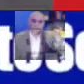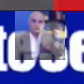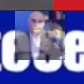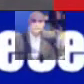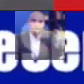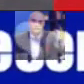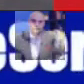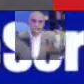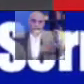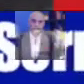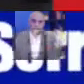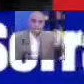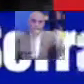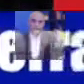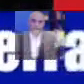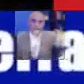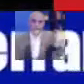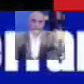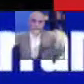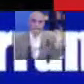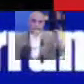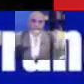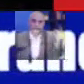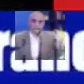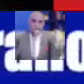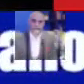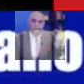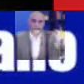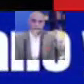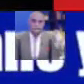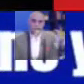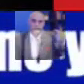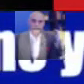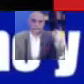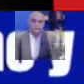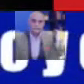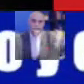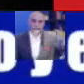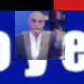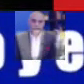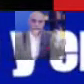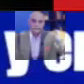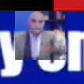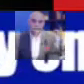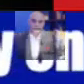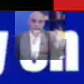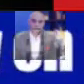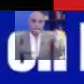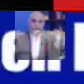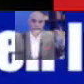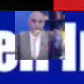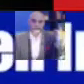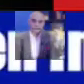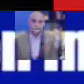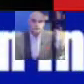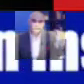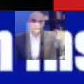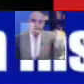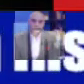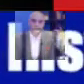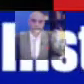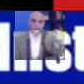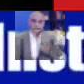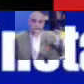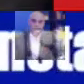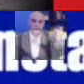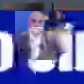estructura más interesante que lo que fue la reforma eléctrica. Parlamento abierto para que se expresen los